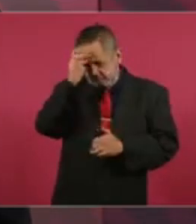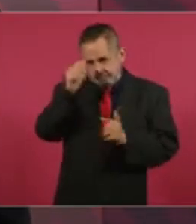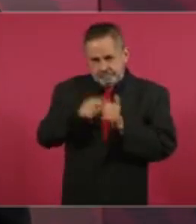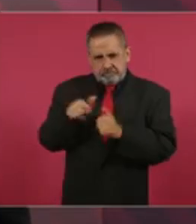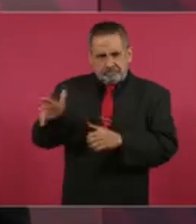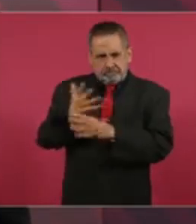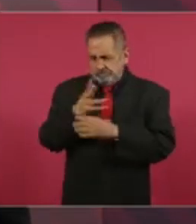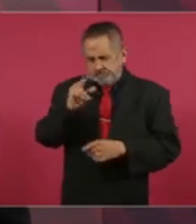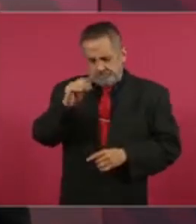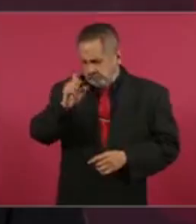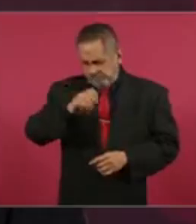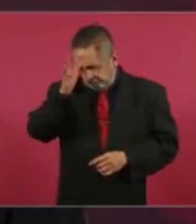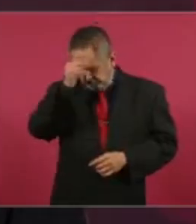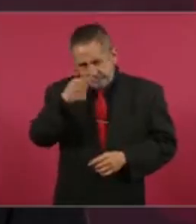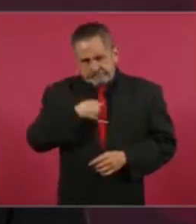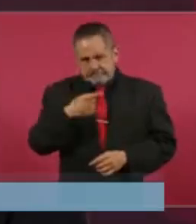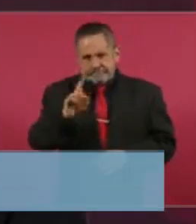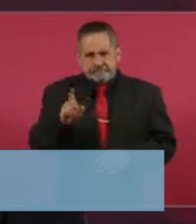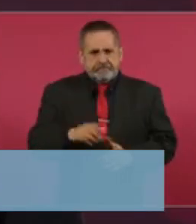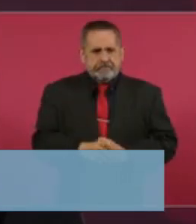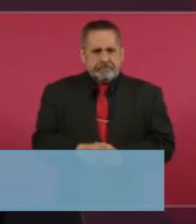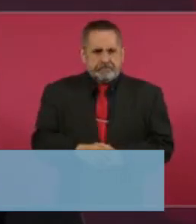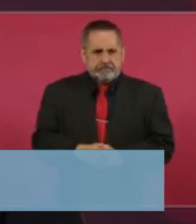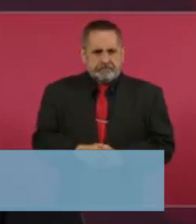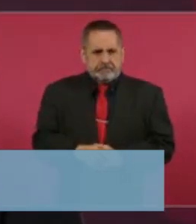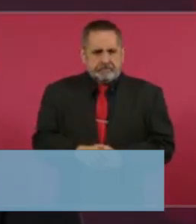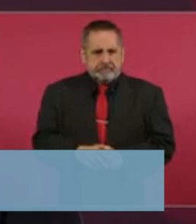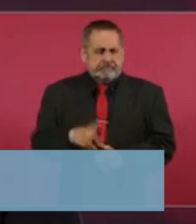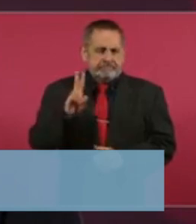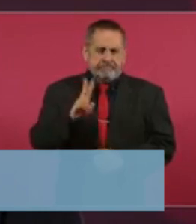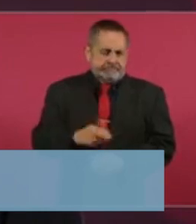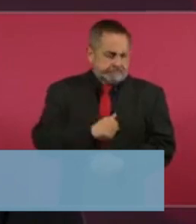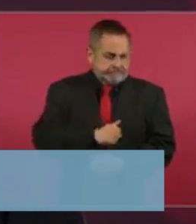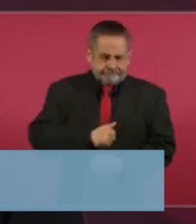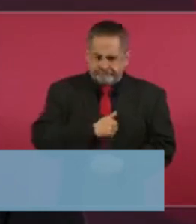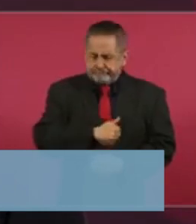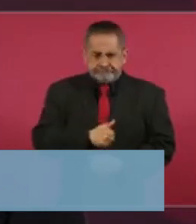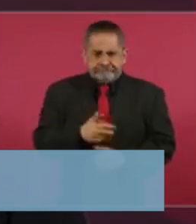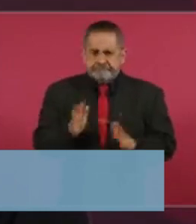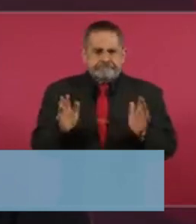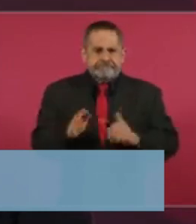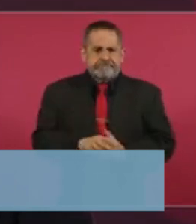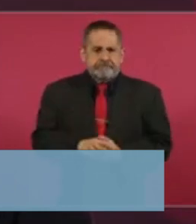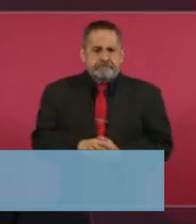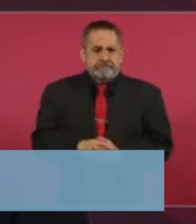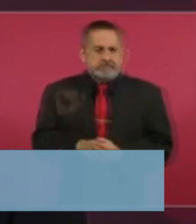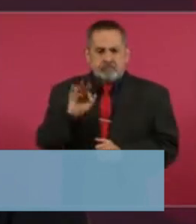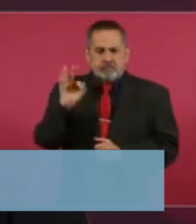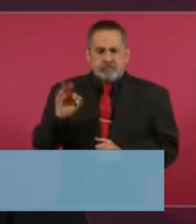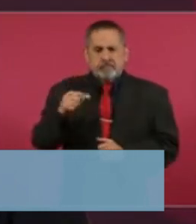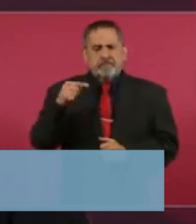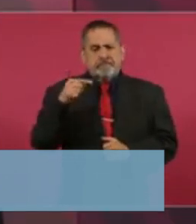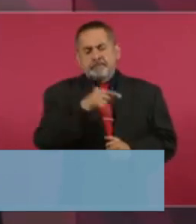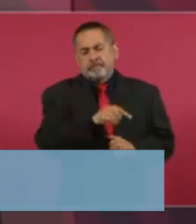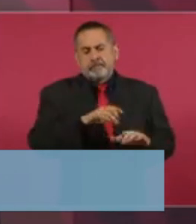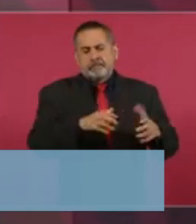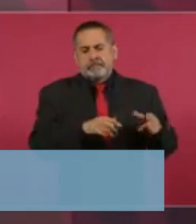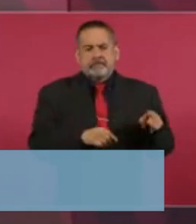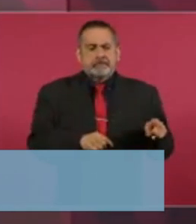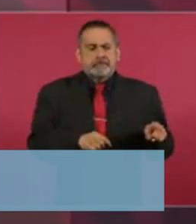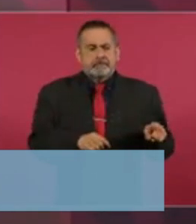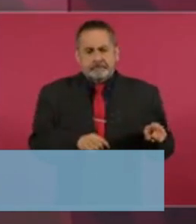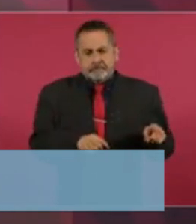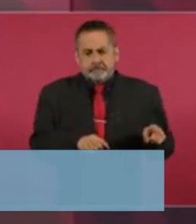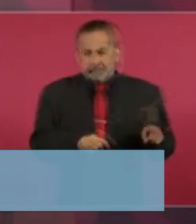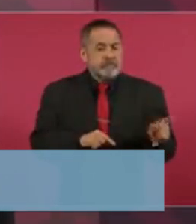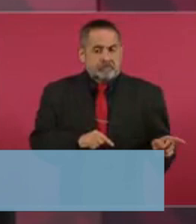No estoy de acuerdo. Lo que es lamentable es de que el Poder Judicial,